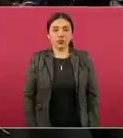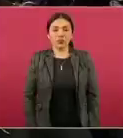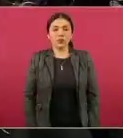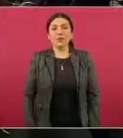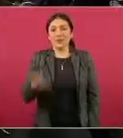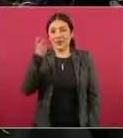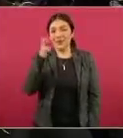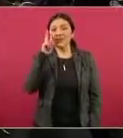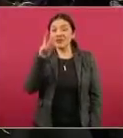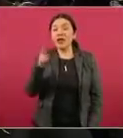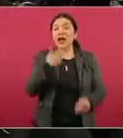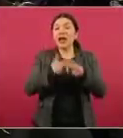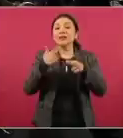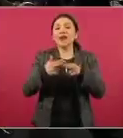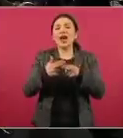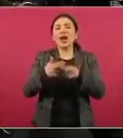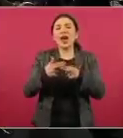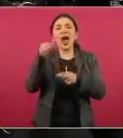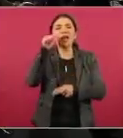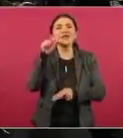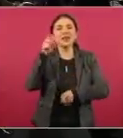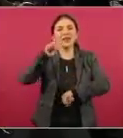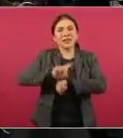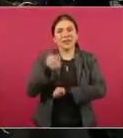o al día 7,